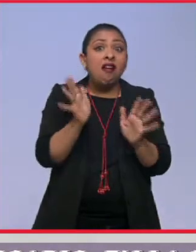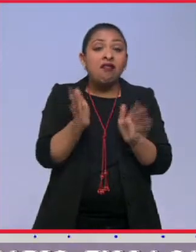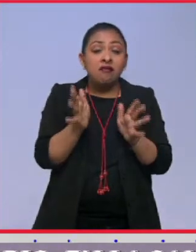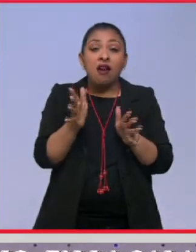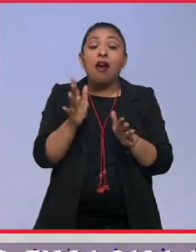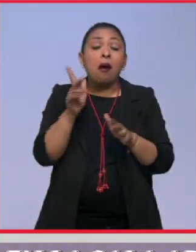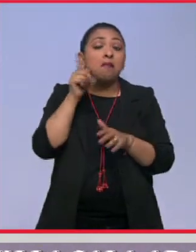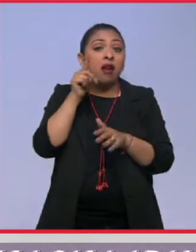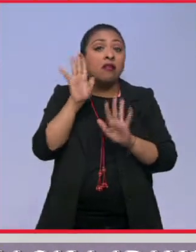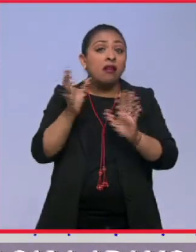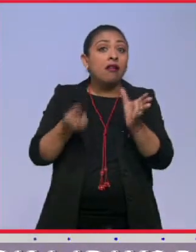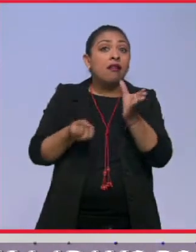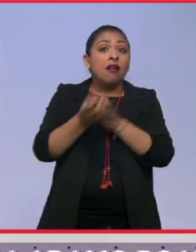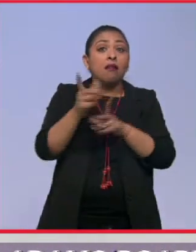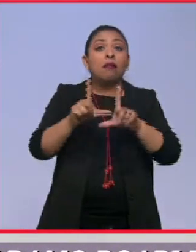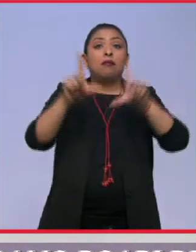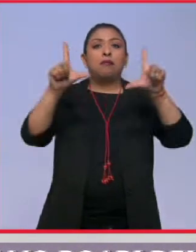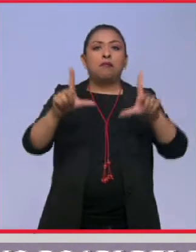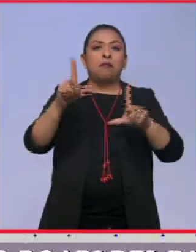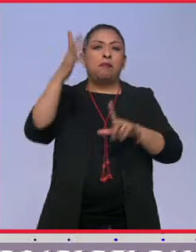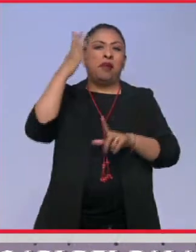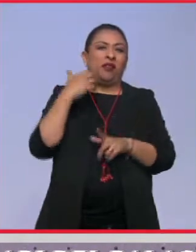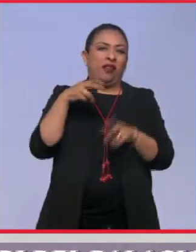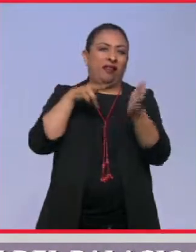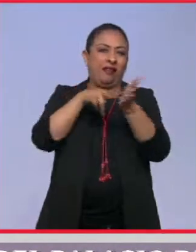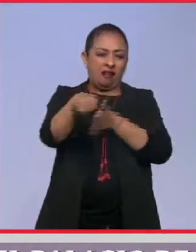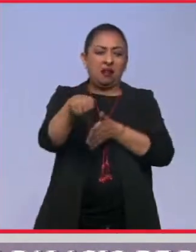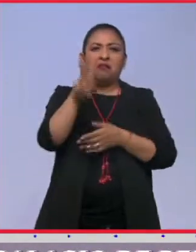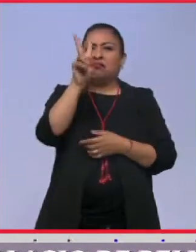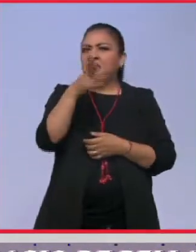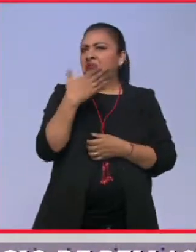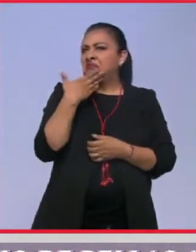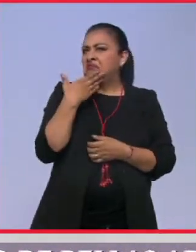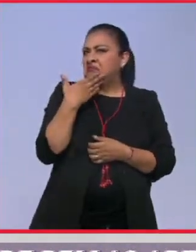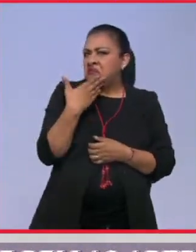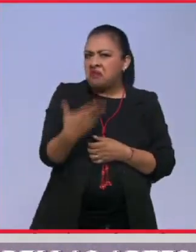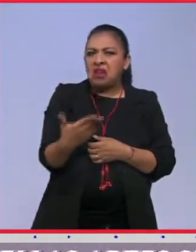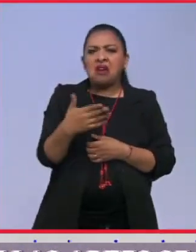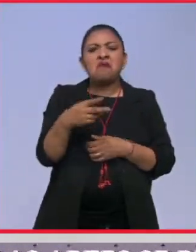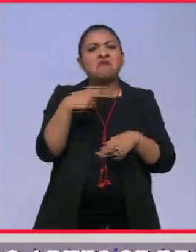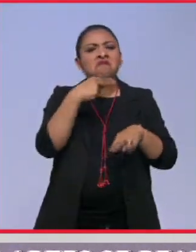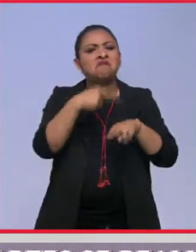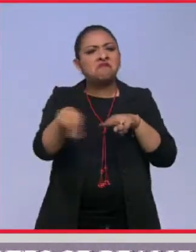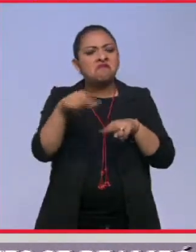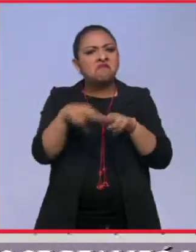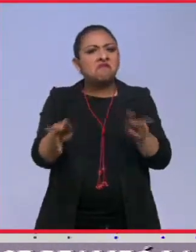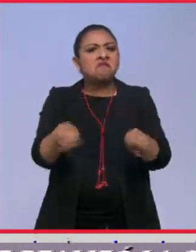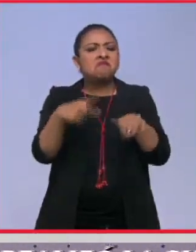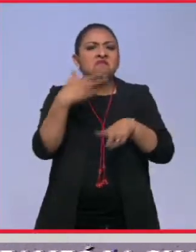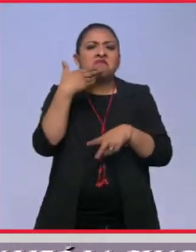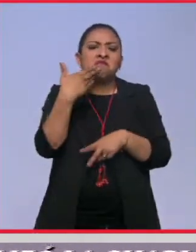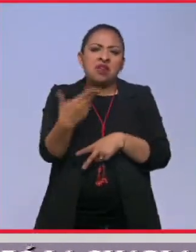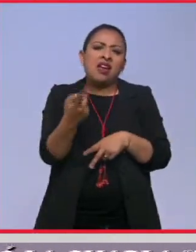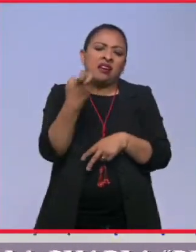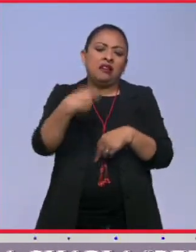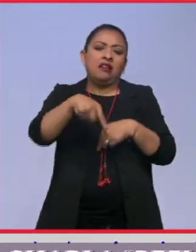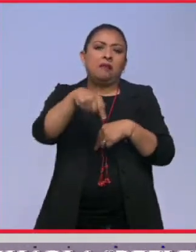mañana ya está esta película de Pantera Negra. Lo hace muy bien, le ha ido muy bien la taquilla, será uno de los estrenos. Todavía